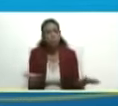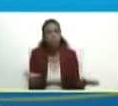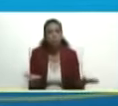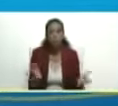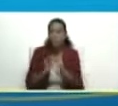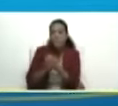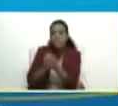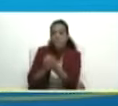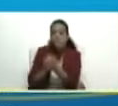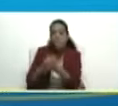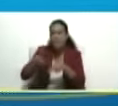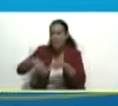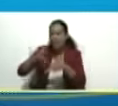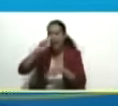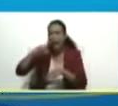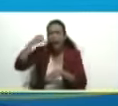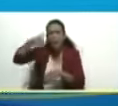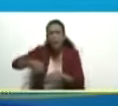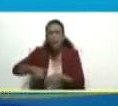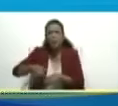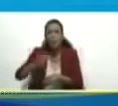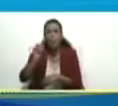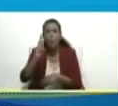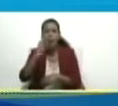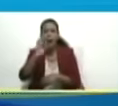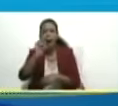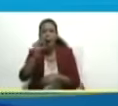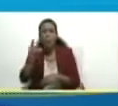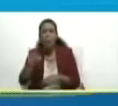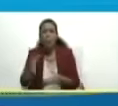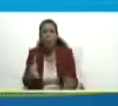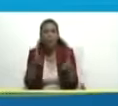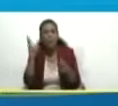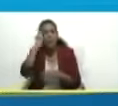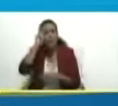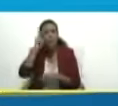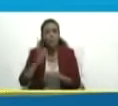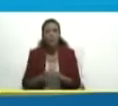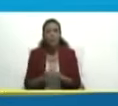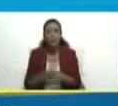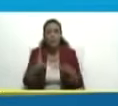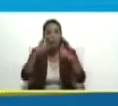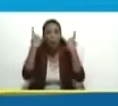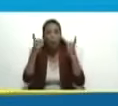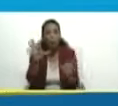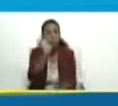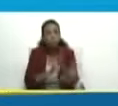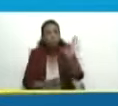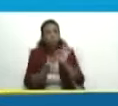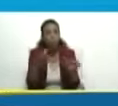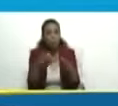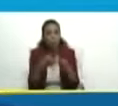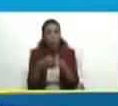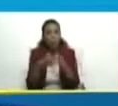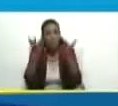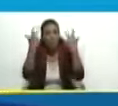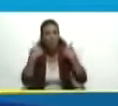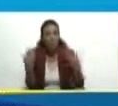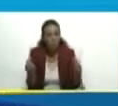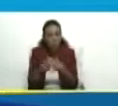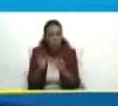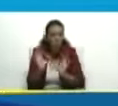mi amigo de la infancia, Osvaldo Guillén, manager de La Guaira, jugamos juntos. Tuvimos una selección de Caracas